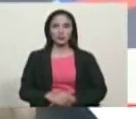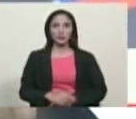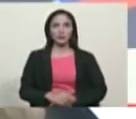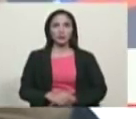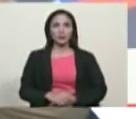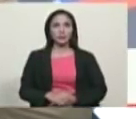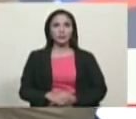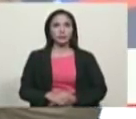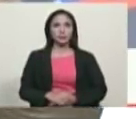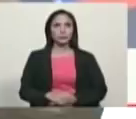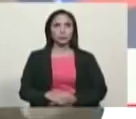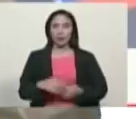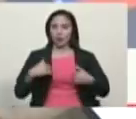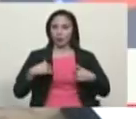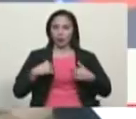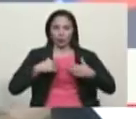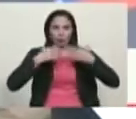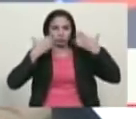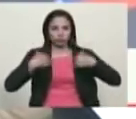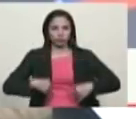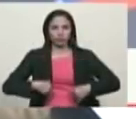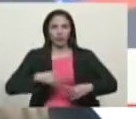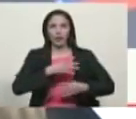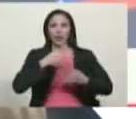Me caracterizaban con una chaqueta tricolor,